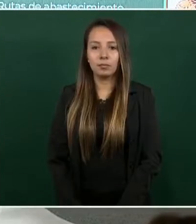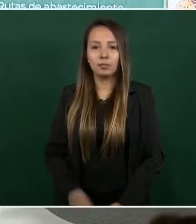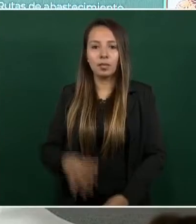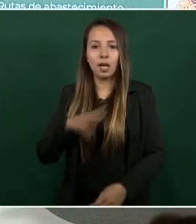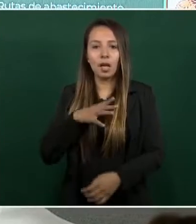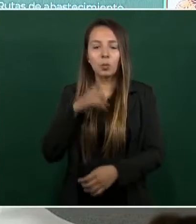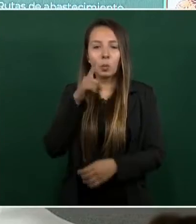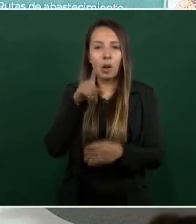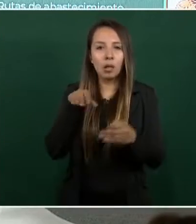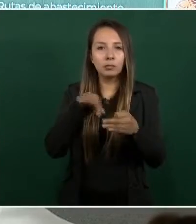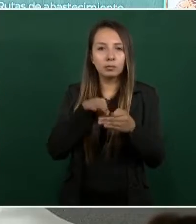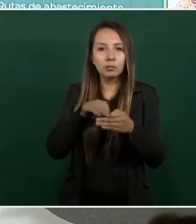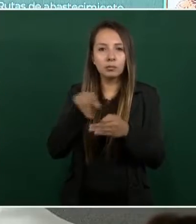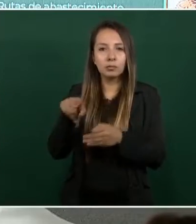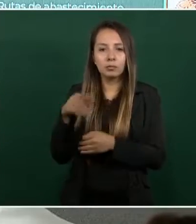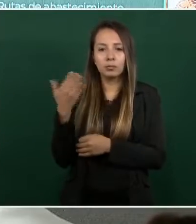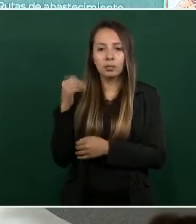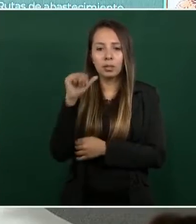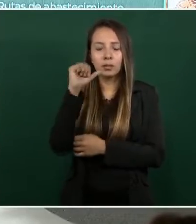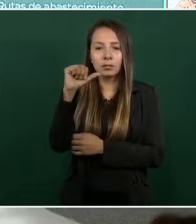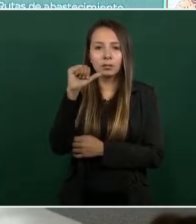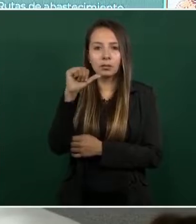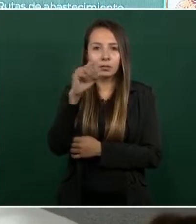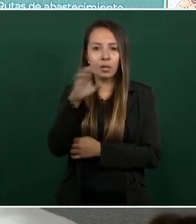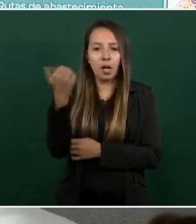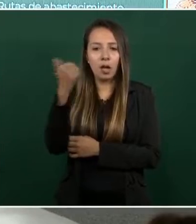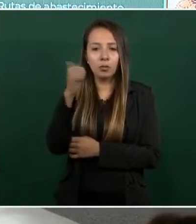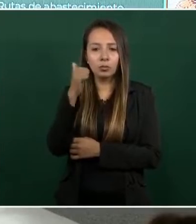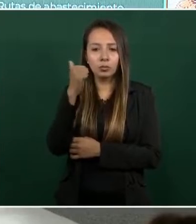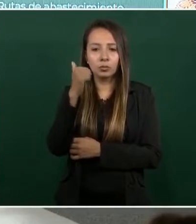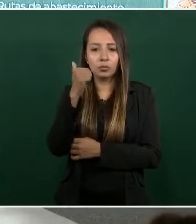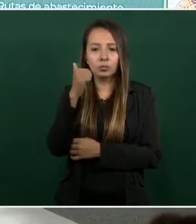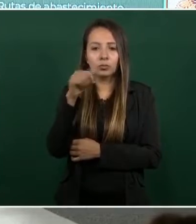clandestinas importantes. El día 16 de agosto